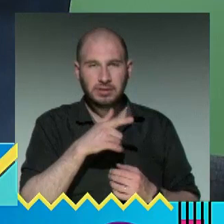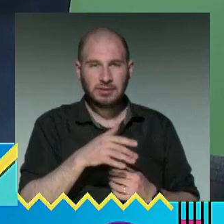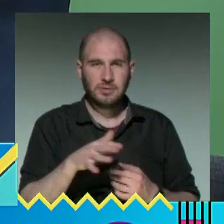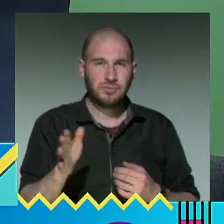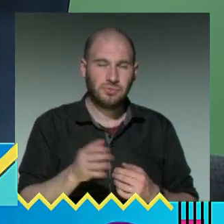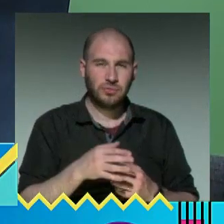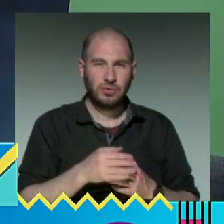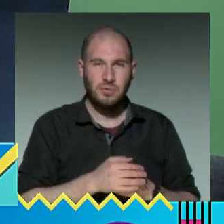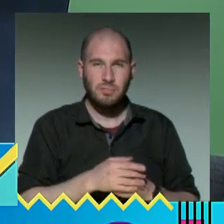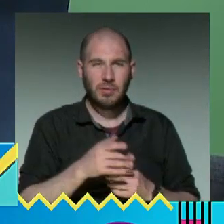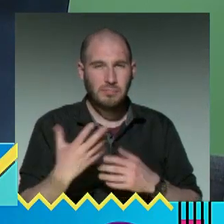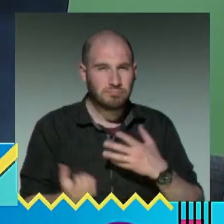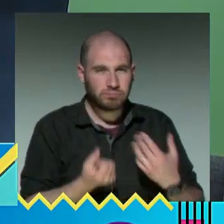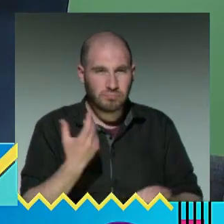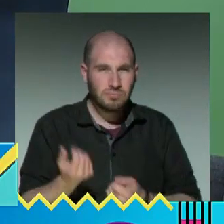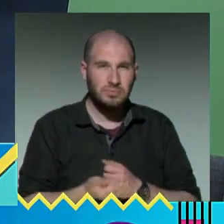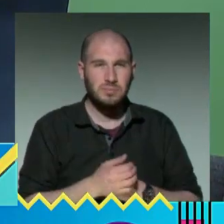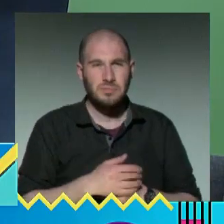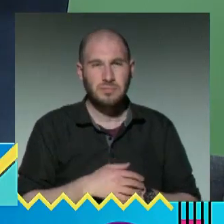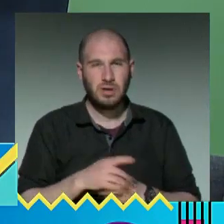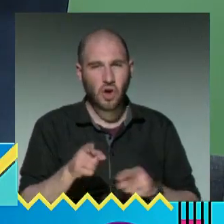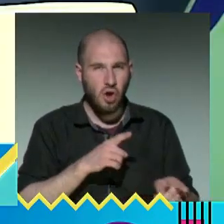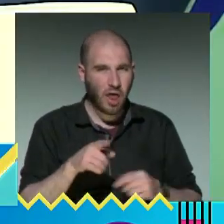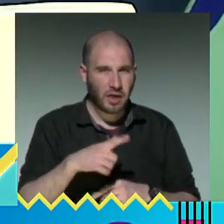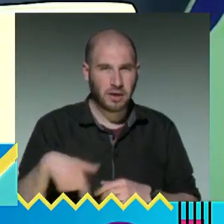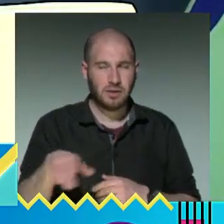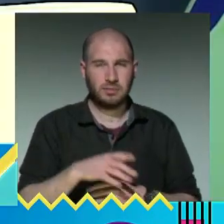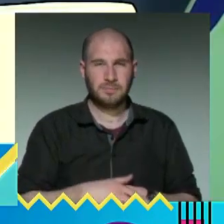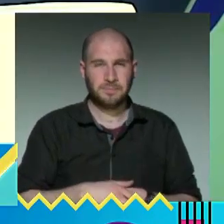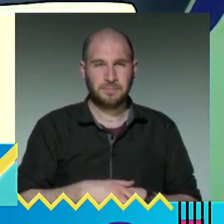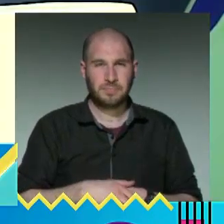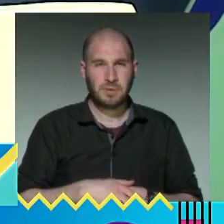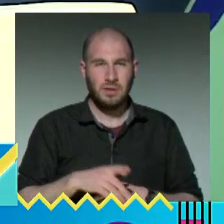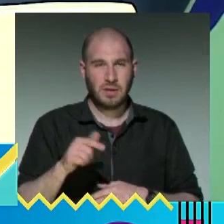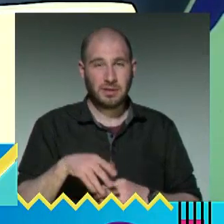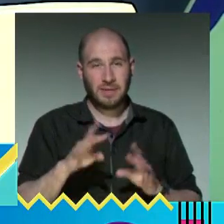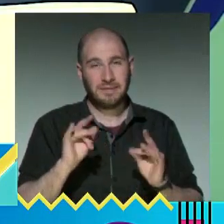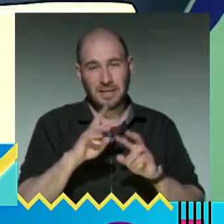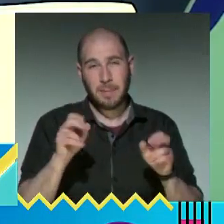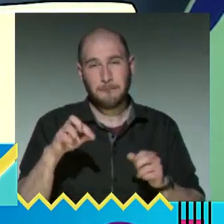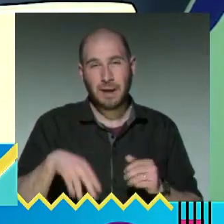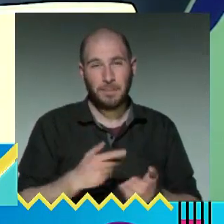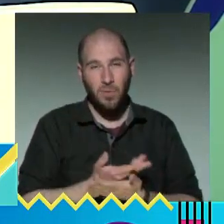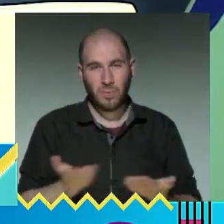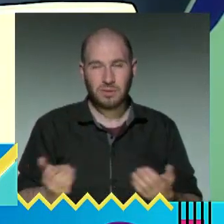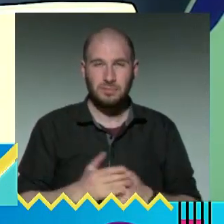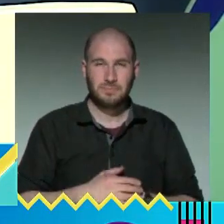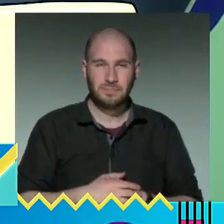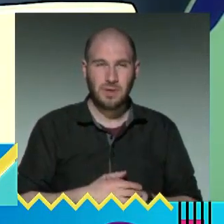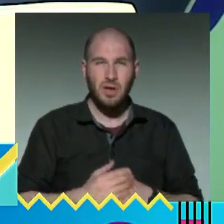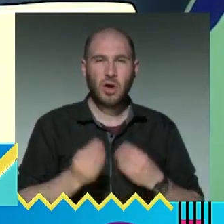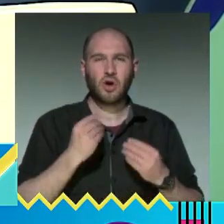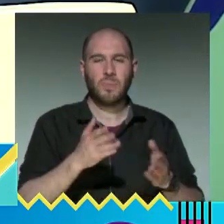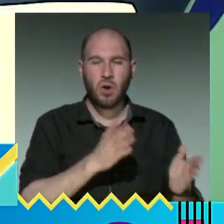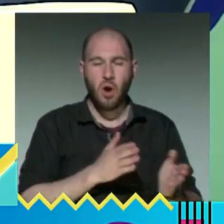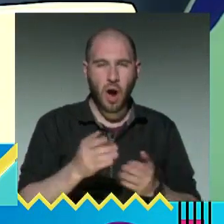podemos decir, descubriendo, recién asentando, ordenando. Bueno, eso es lo complejo de la política pública. Cómo